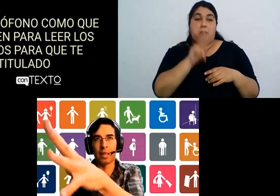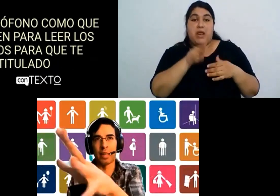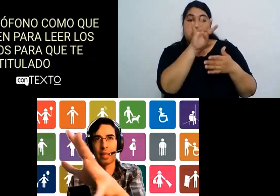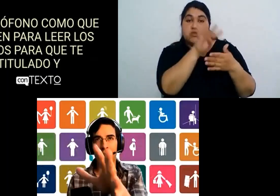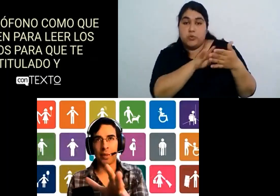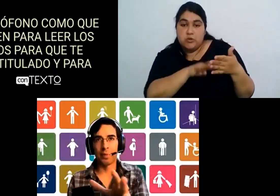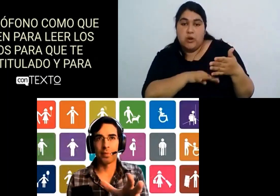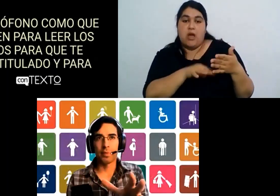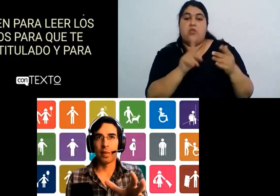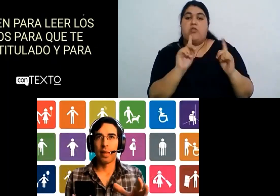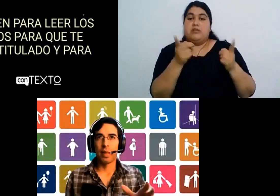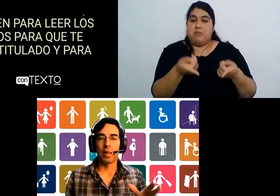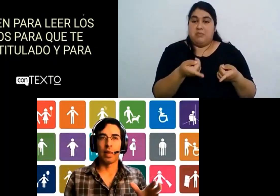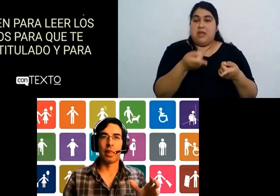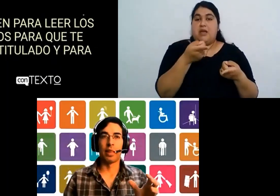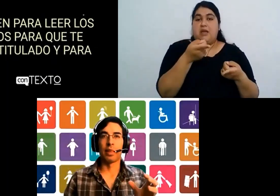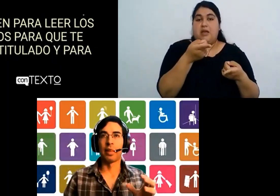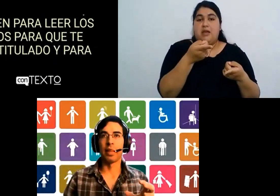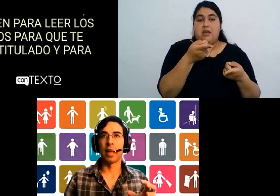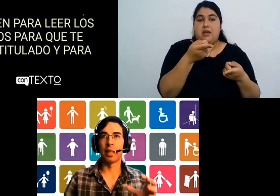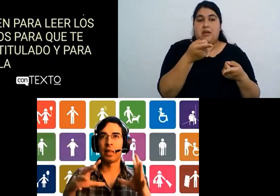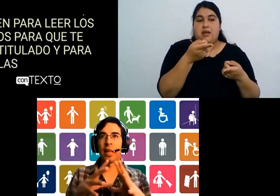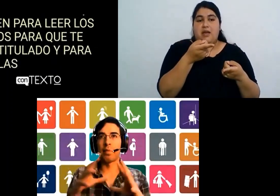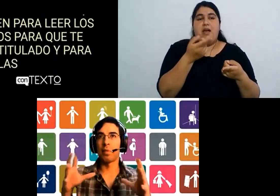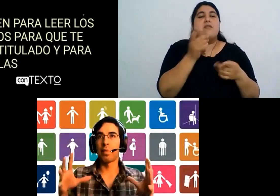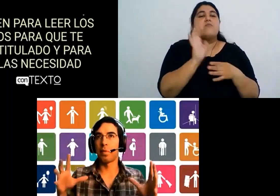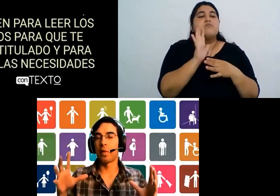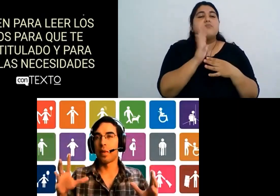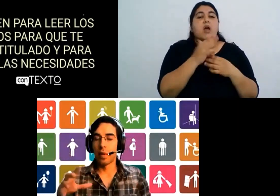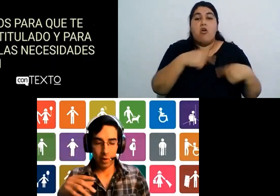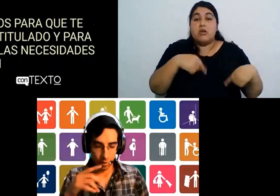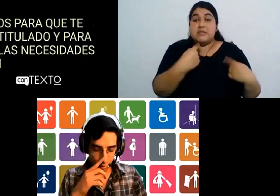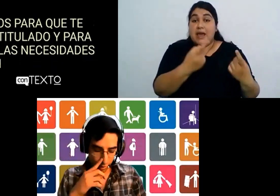para que las necesidades sean